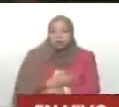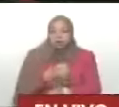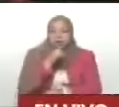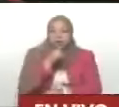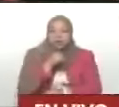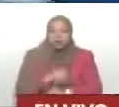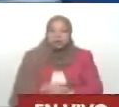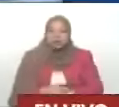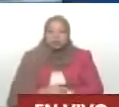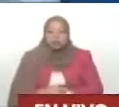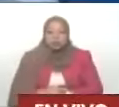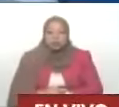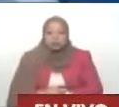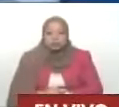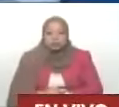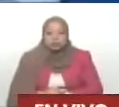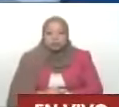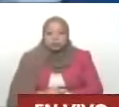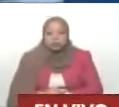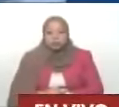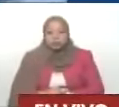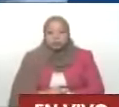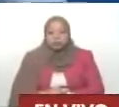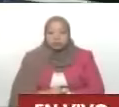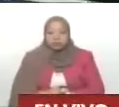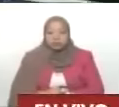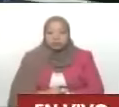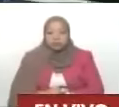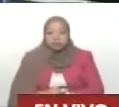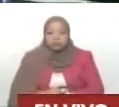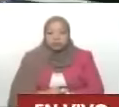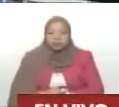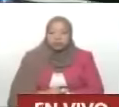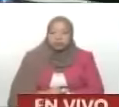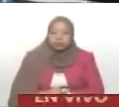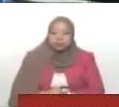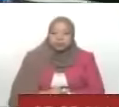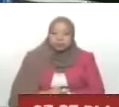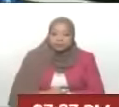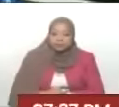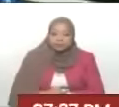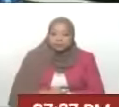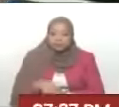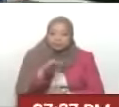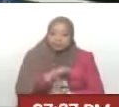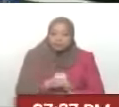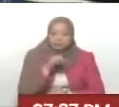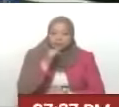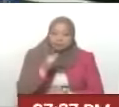antihegemonicista. Ahora le tengo, nos venimos a lo local, ¿verdad?, con relación a los BRICS.